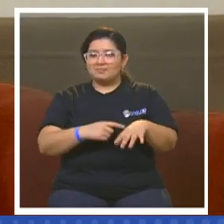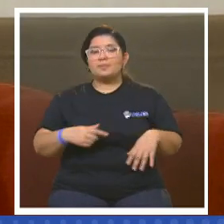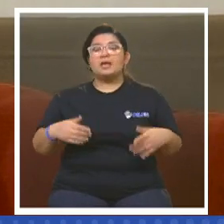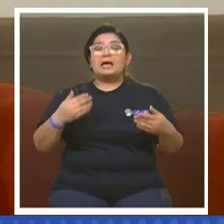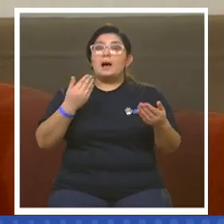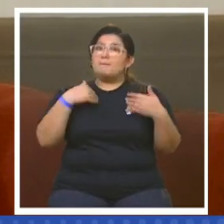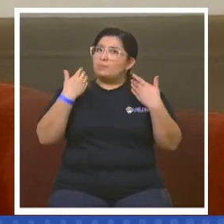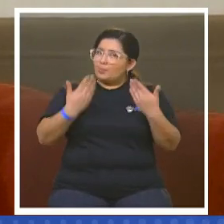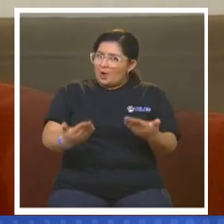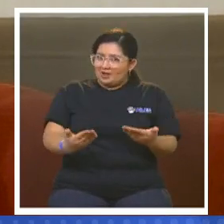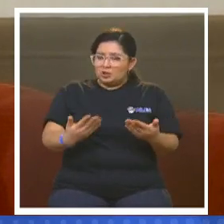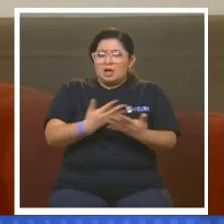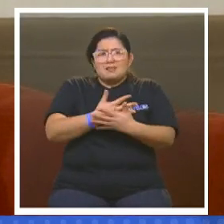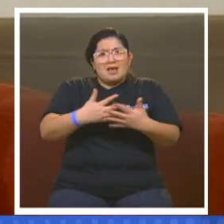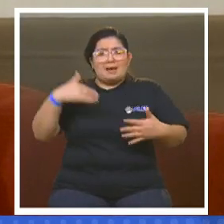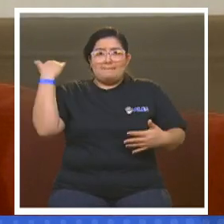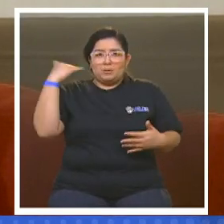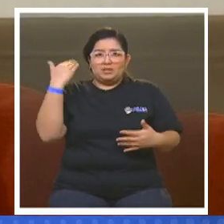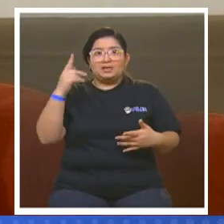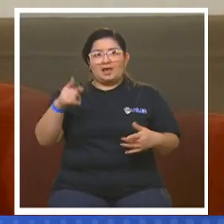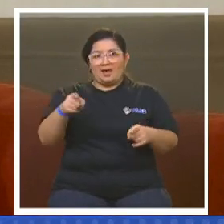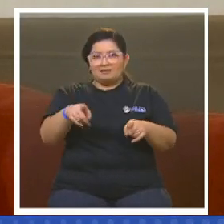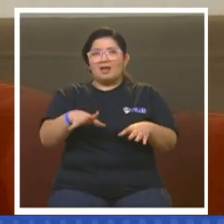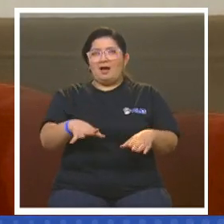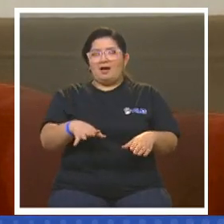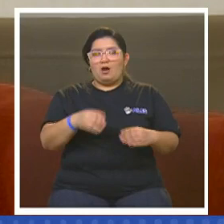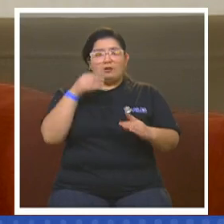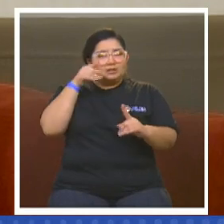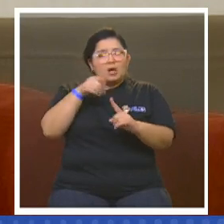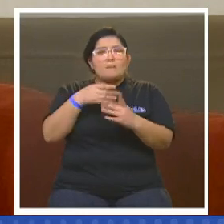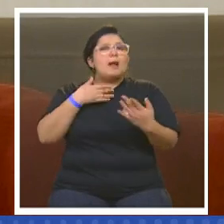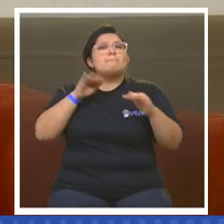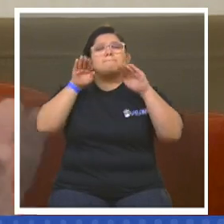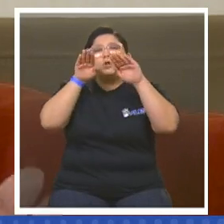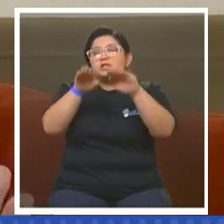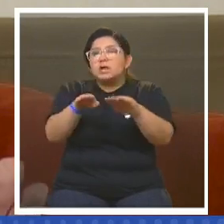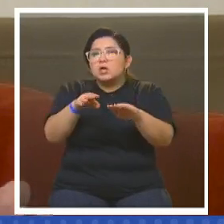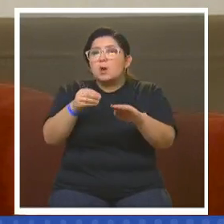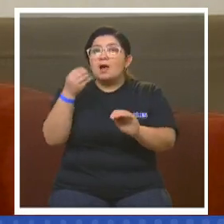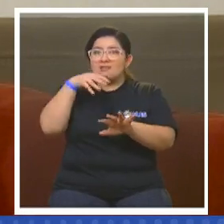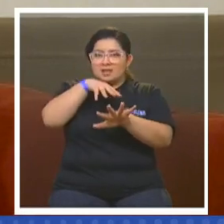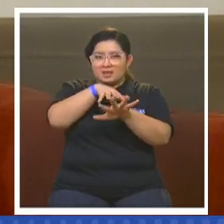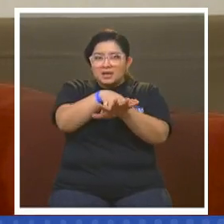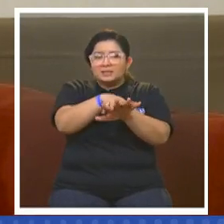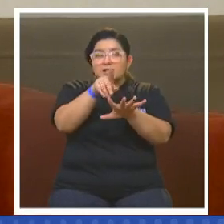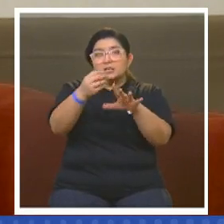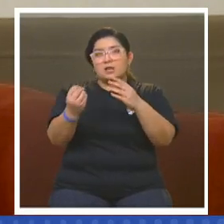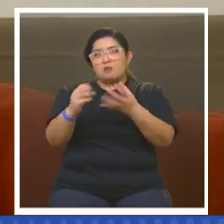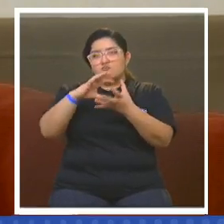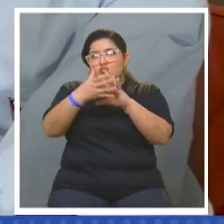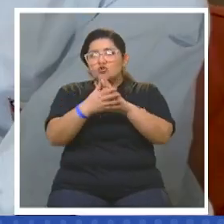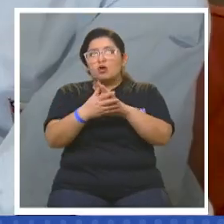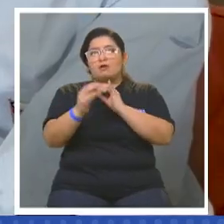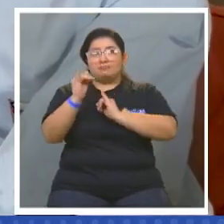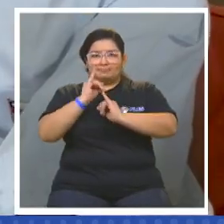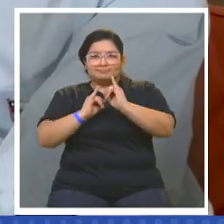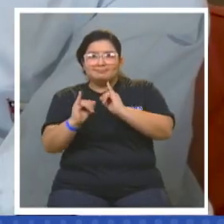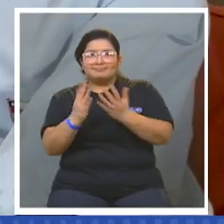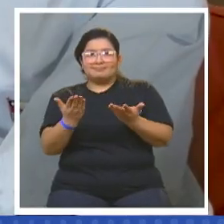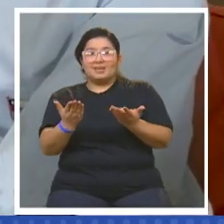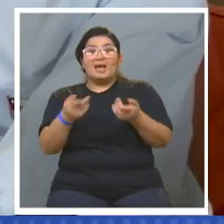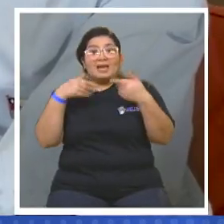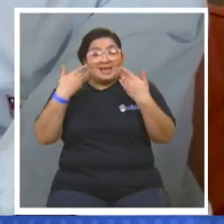Por eso es tan importante esta cruzada, para apoyarlos a integrarse a este mundo digital y